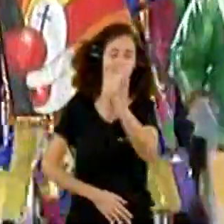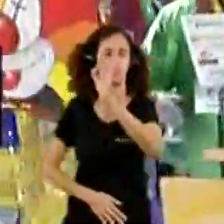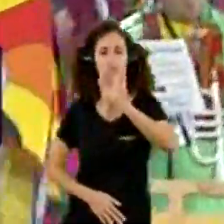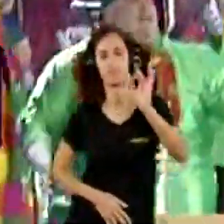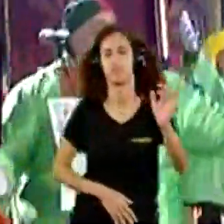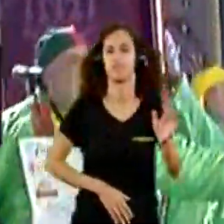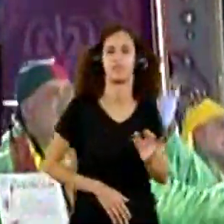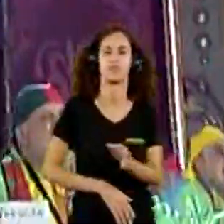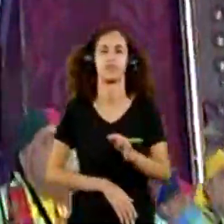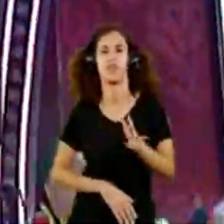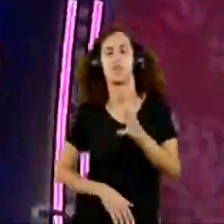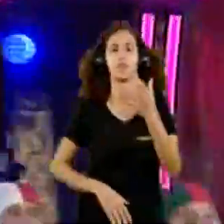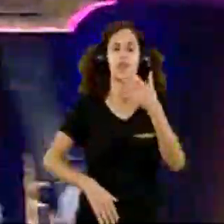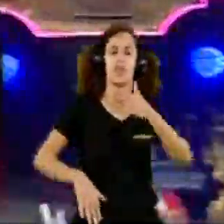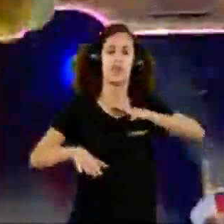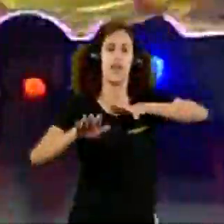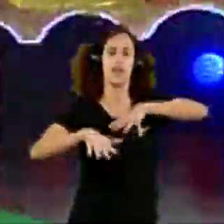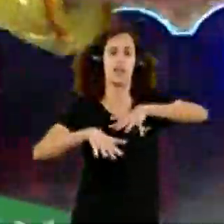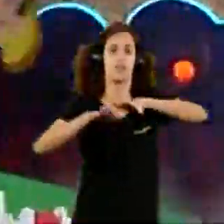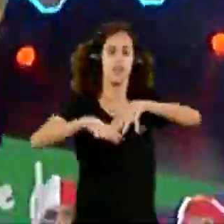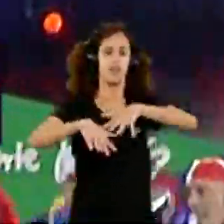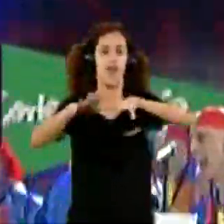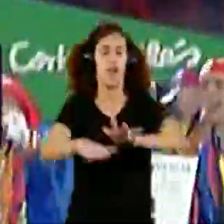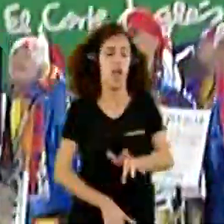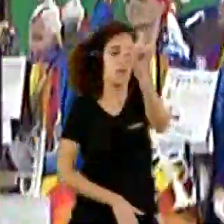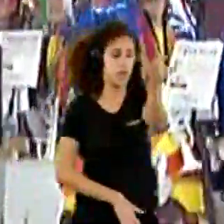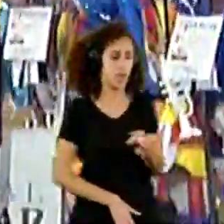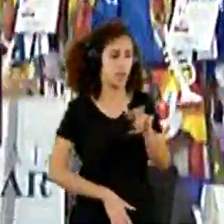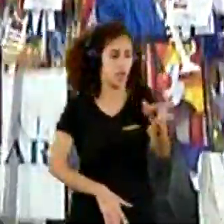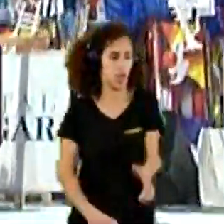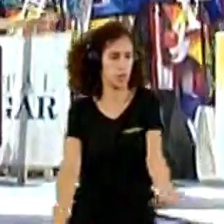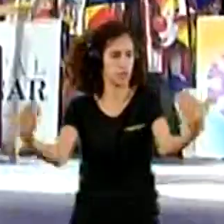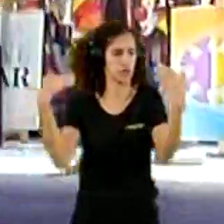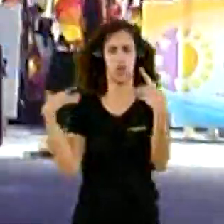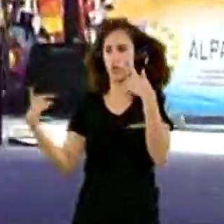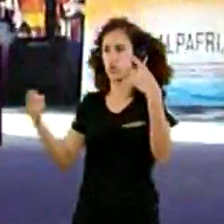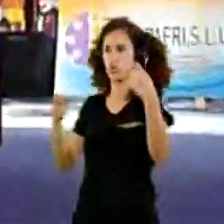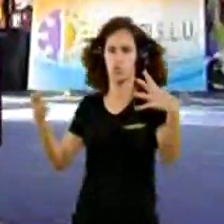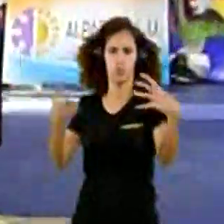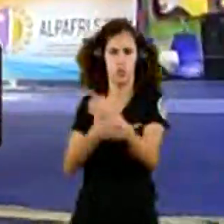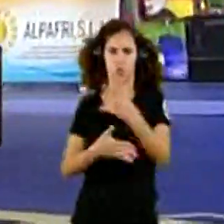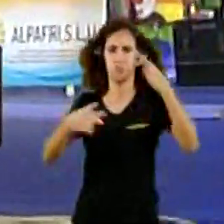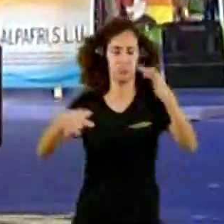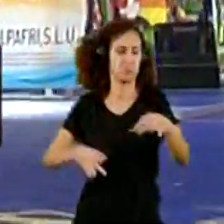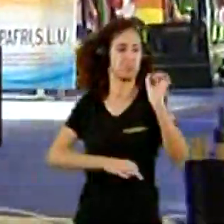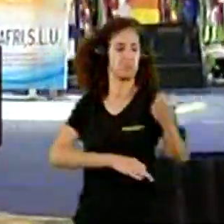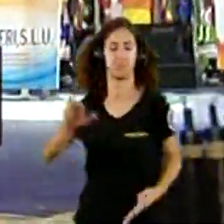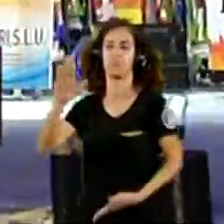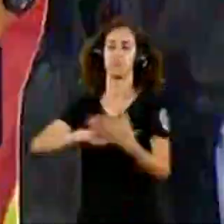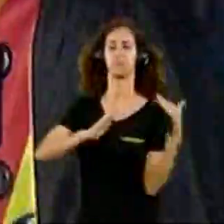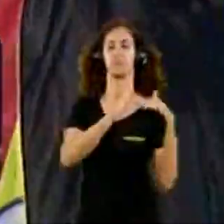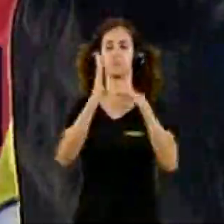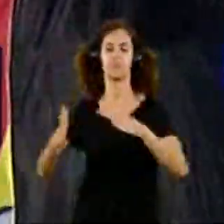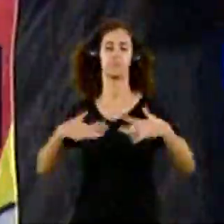porque la cabalgata, la persona encargada de que sea segura, Blanca Rosa